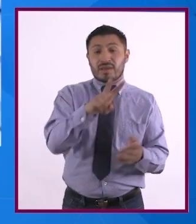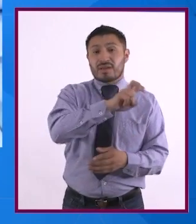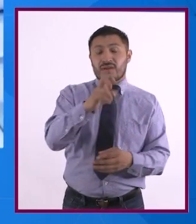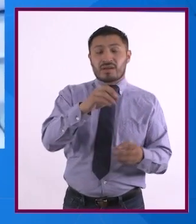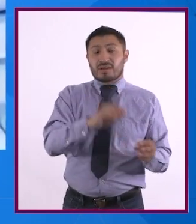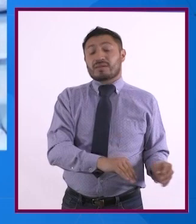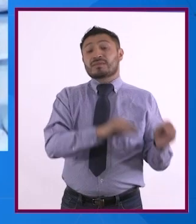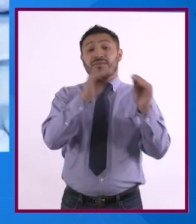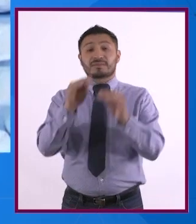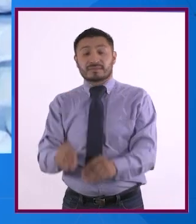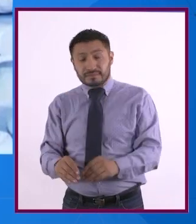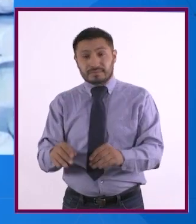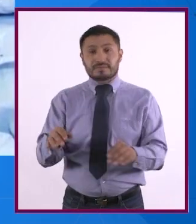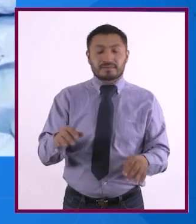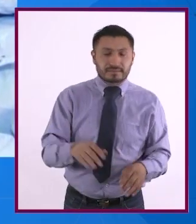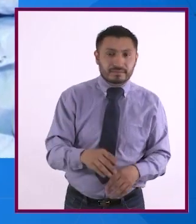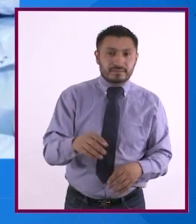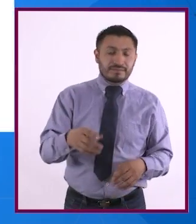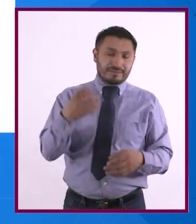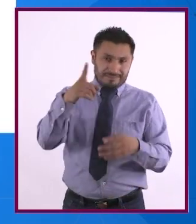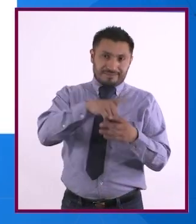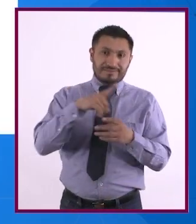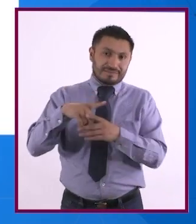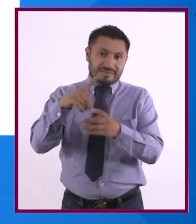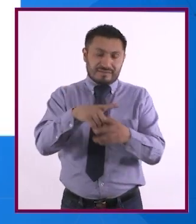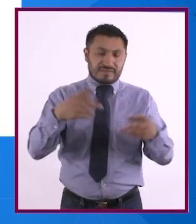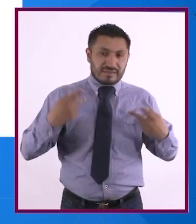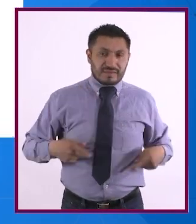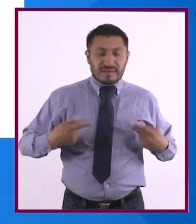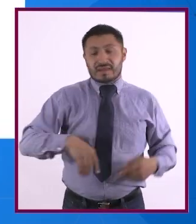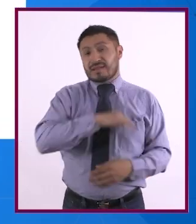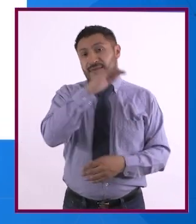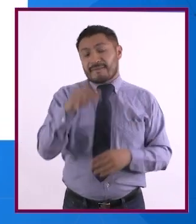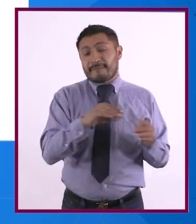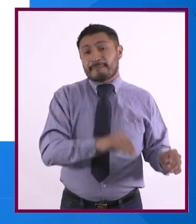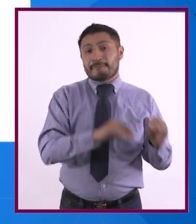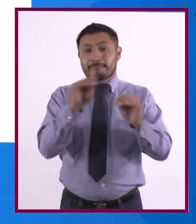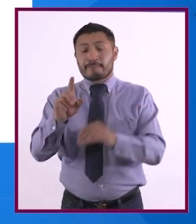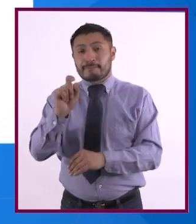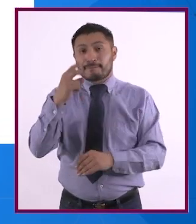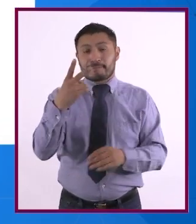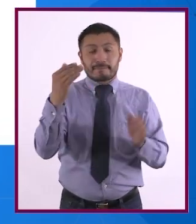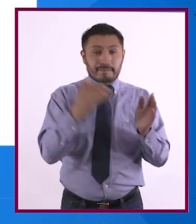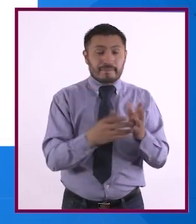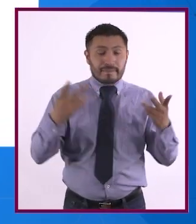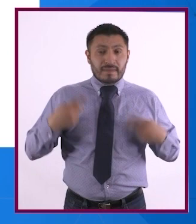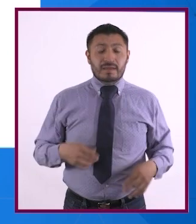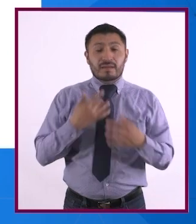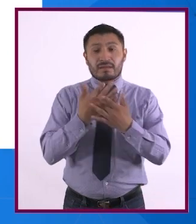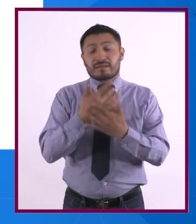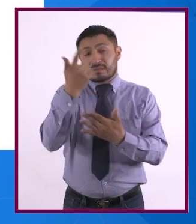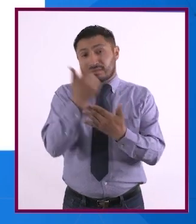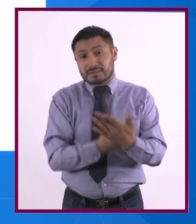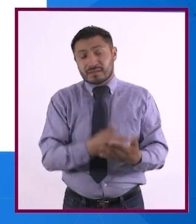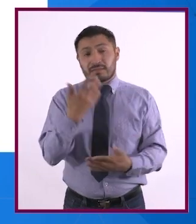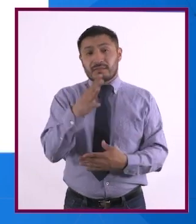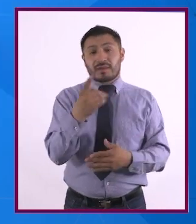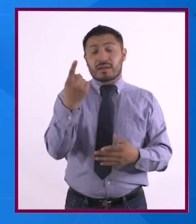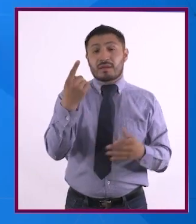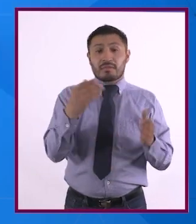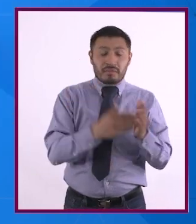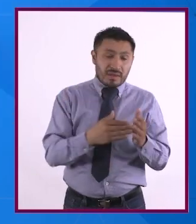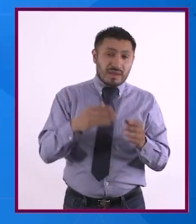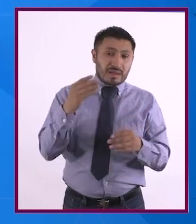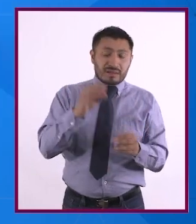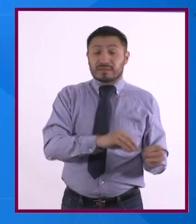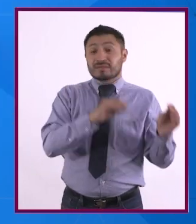trasplantes, resultado de las donaciones de órganos de personas fallecidas. 22,000 personas en espera y solo poco más de 1,000